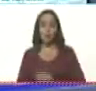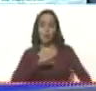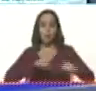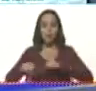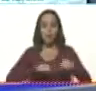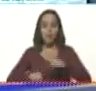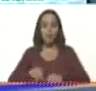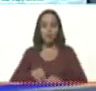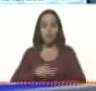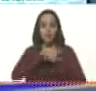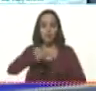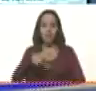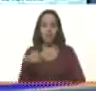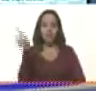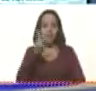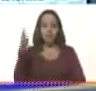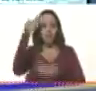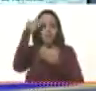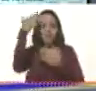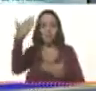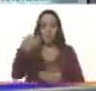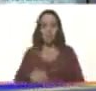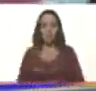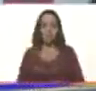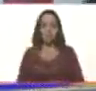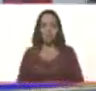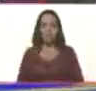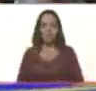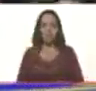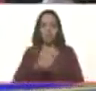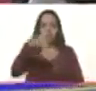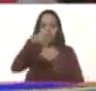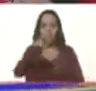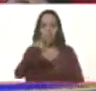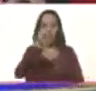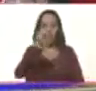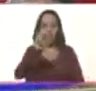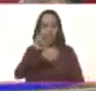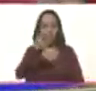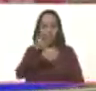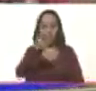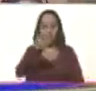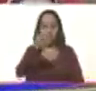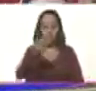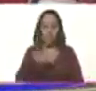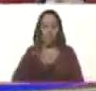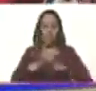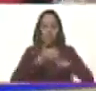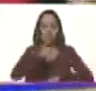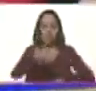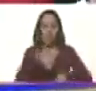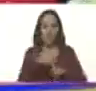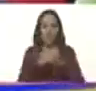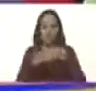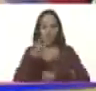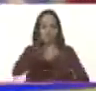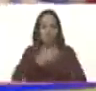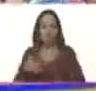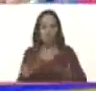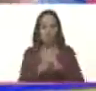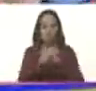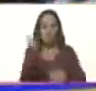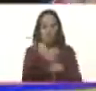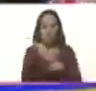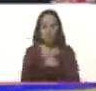Movimiento Somos Venezuela, mi saludo. Mervin Maldonado, coordinador nacional, a todos sus equipos de trabajo,